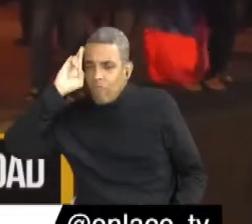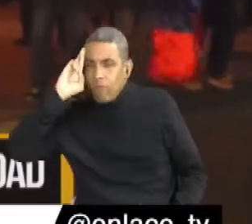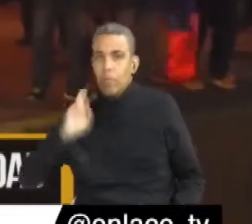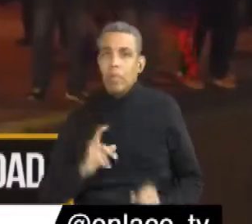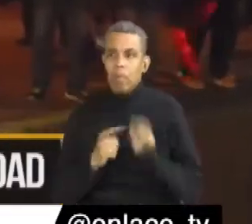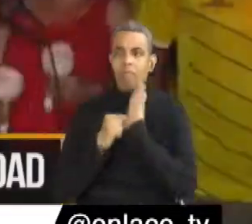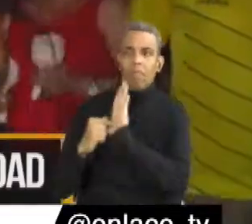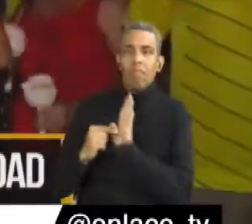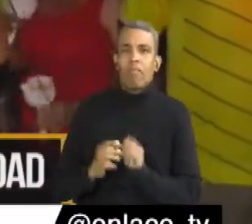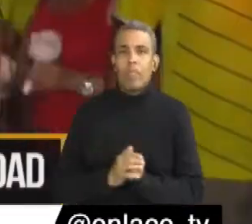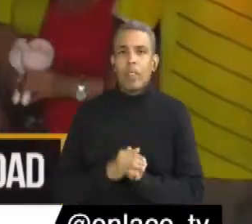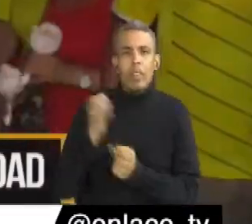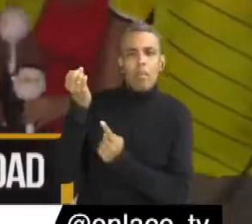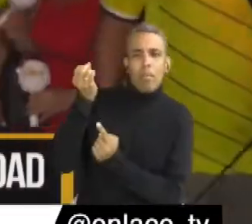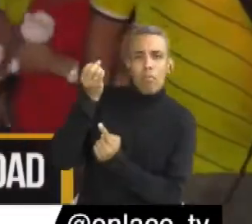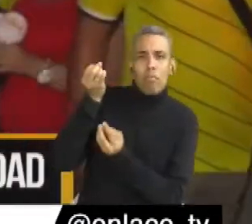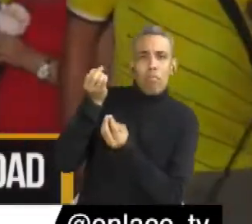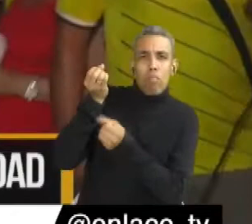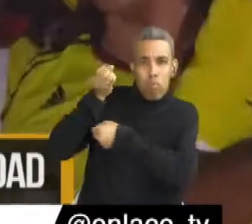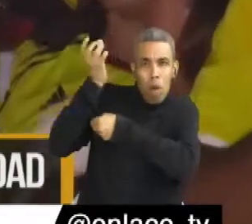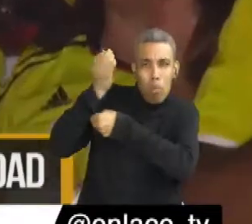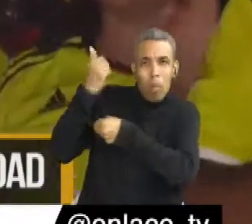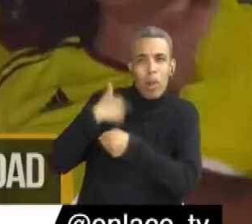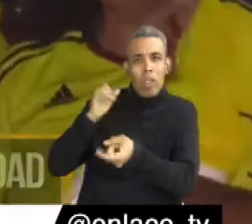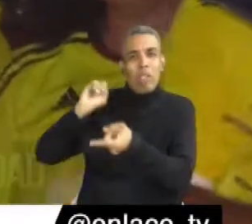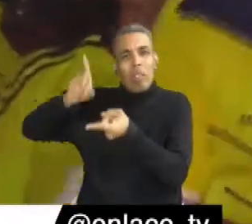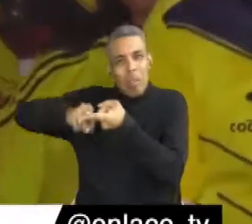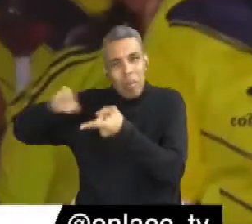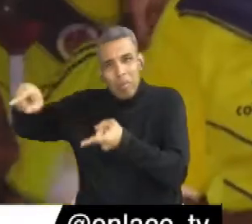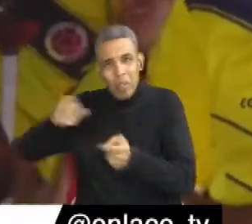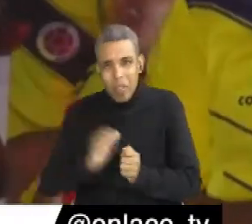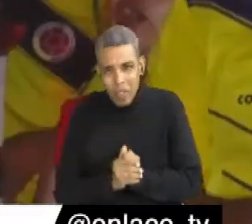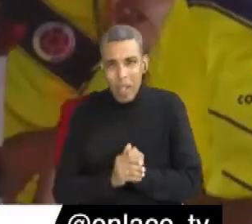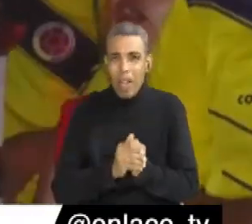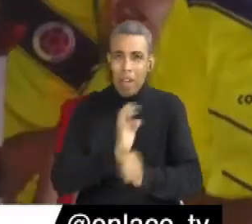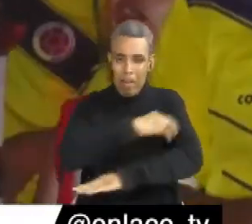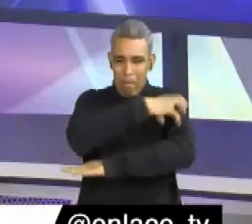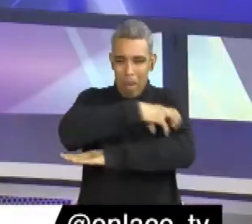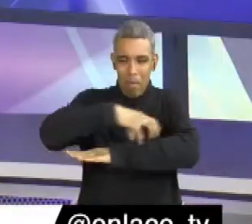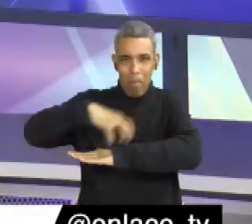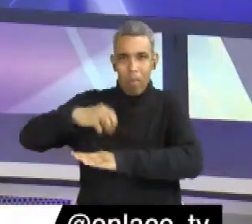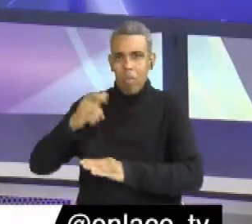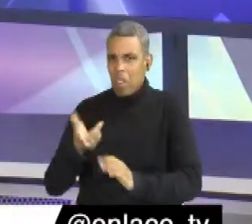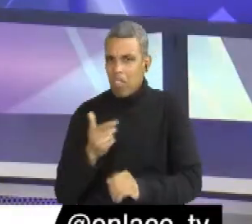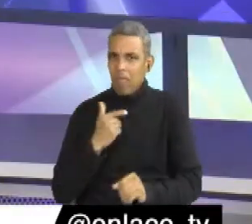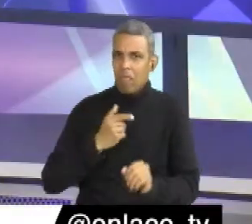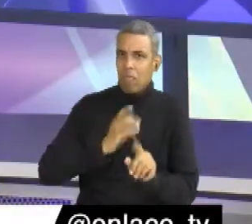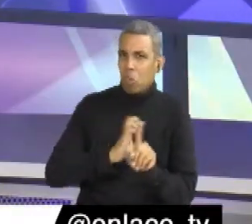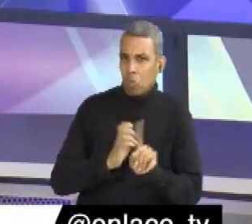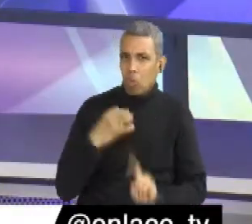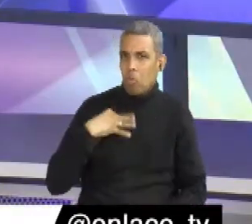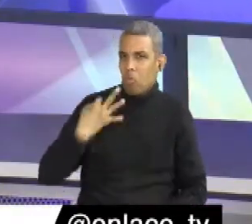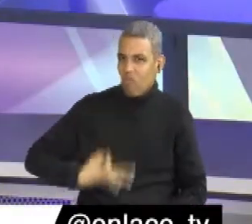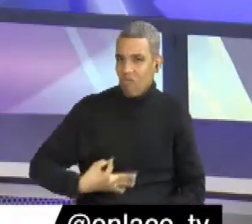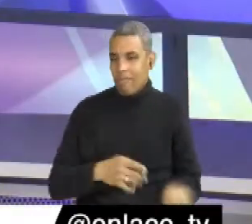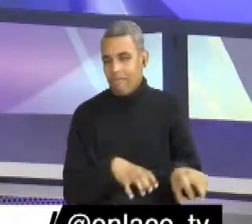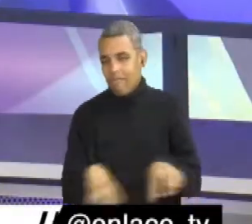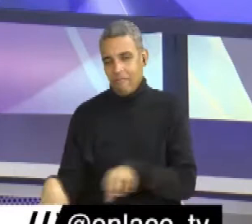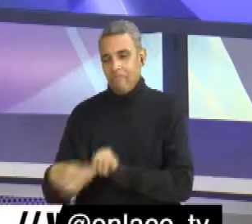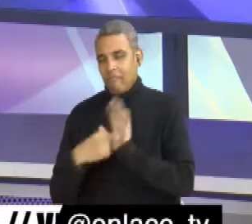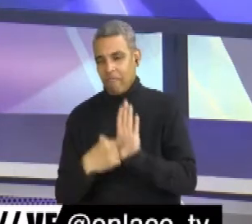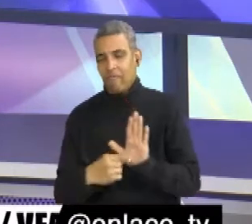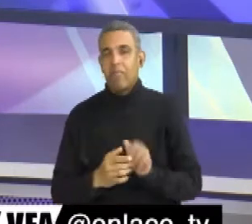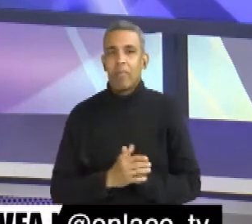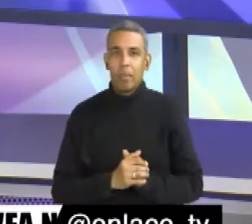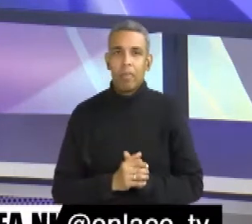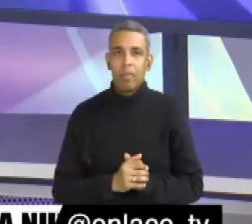con antorchas terminó en el Paseo de la Cultura con diferentes representaciones artísticas. Y precisamente el Consejo Municipal debate a